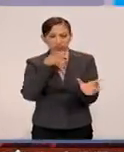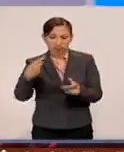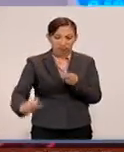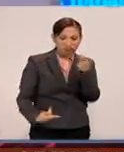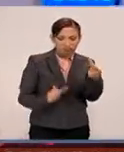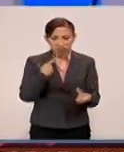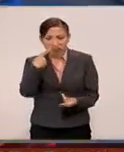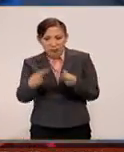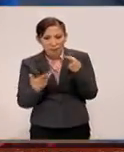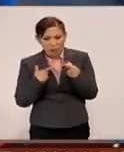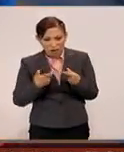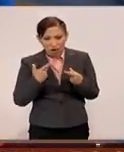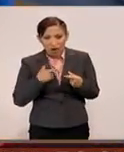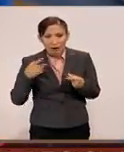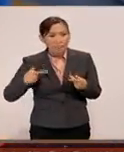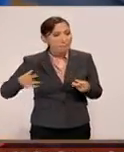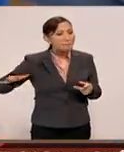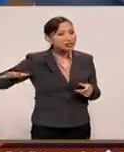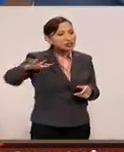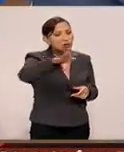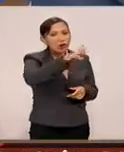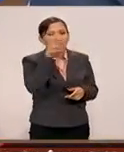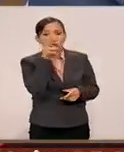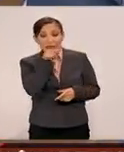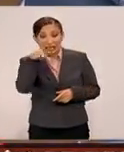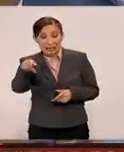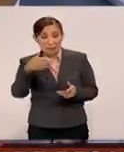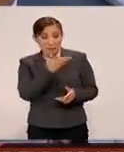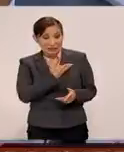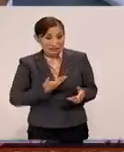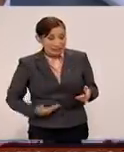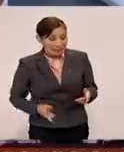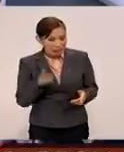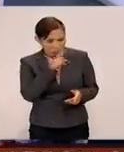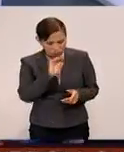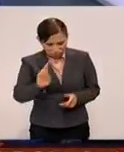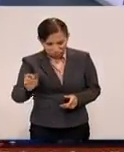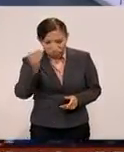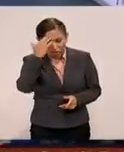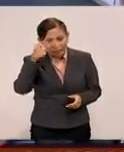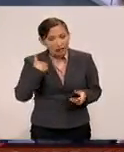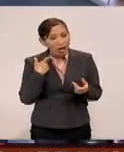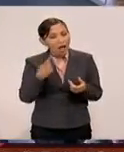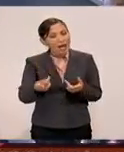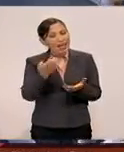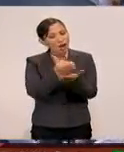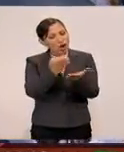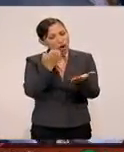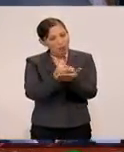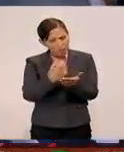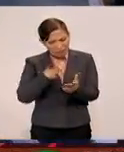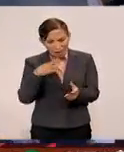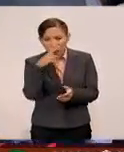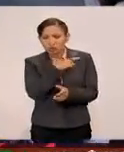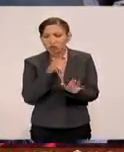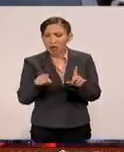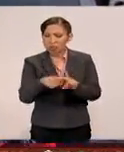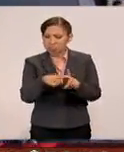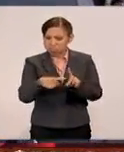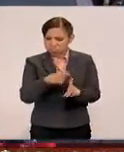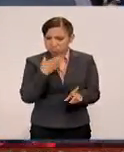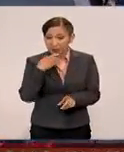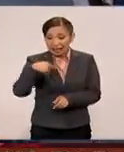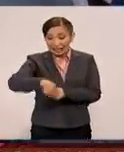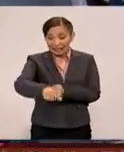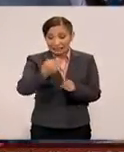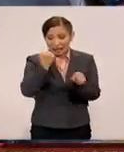las preguntas a la ciudadanía. Ahí, el presidente ruso reconoció que la tendencia de la economía rusa es positiva. Dijo que para